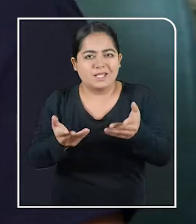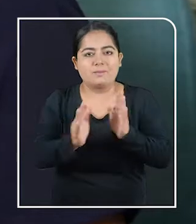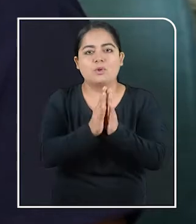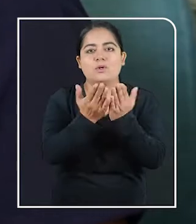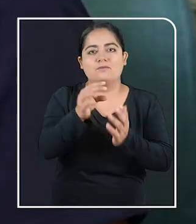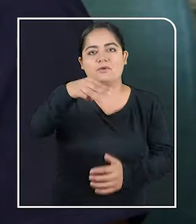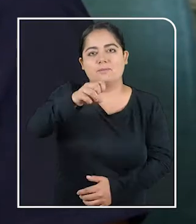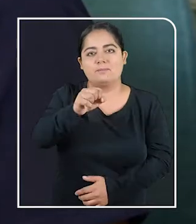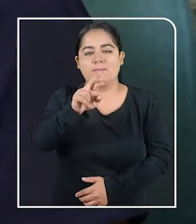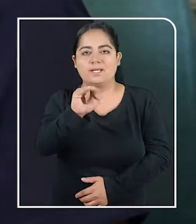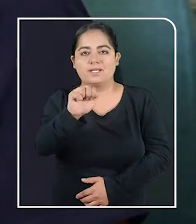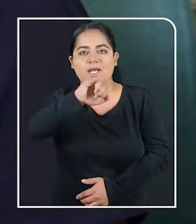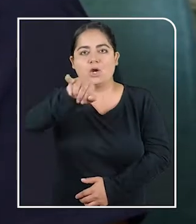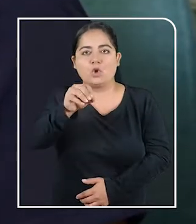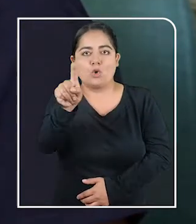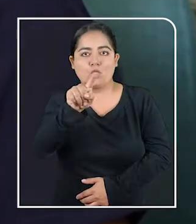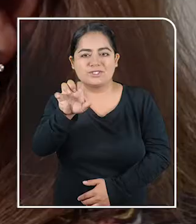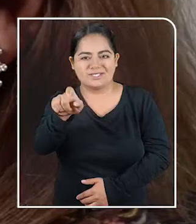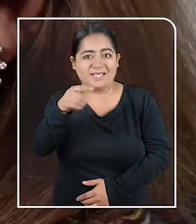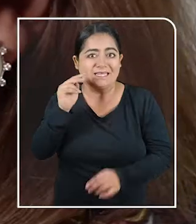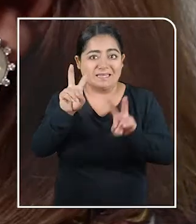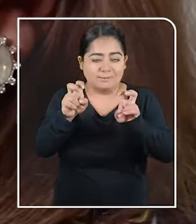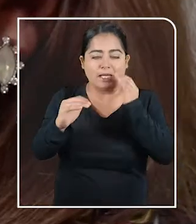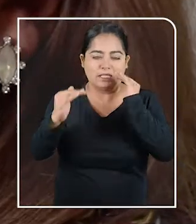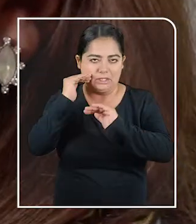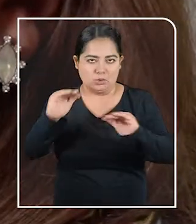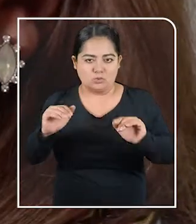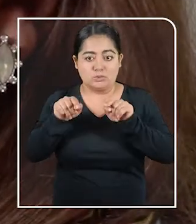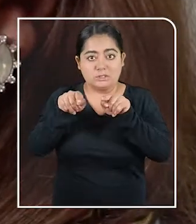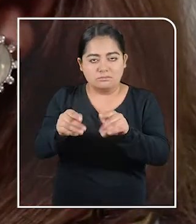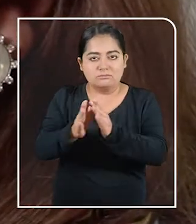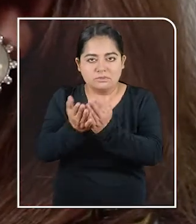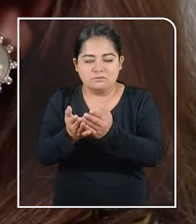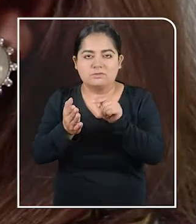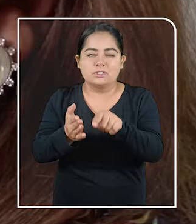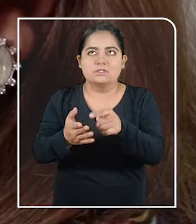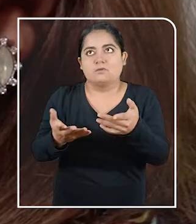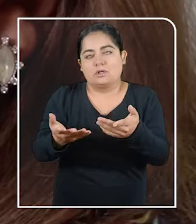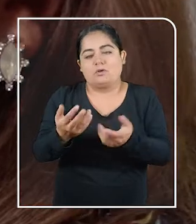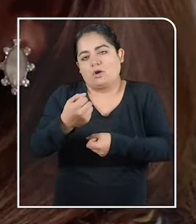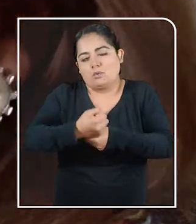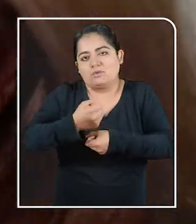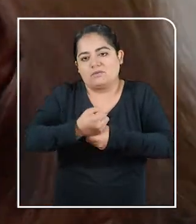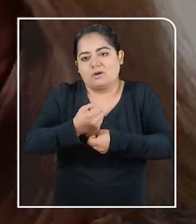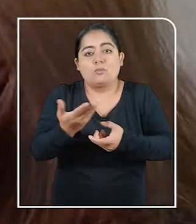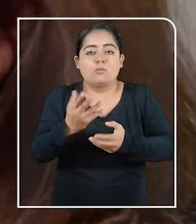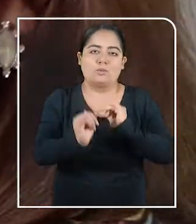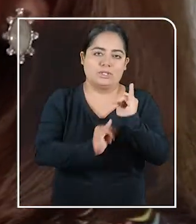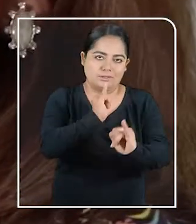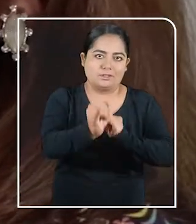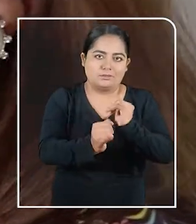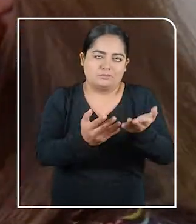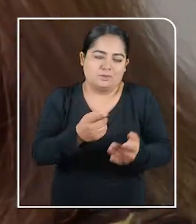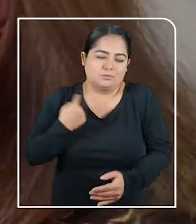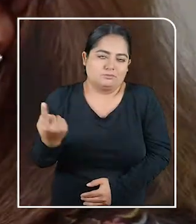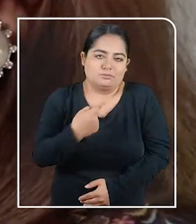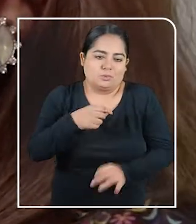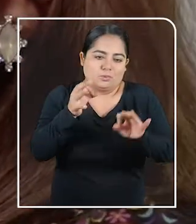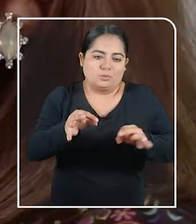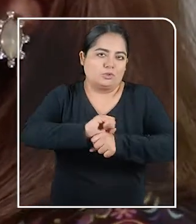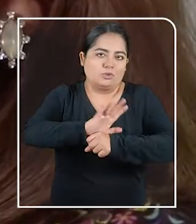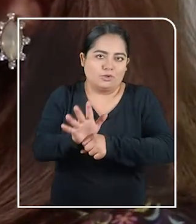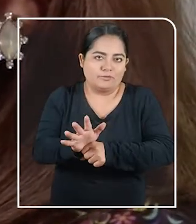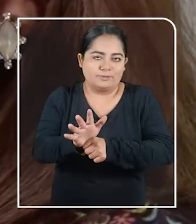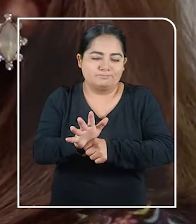el libro de María José Ferrada, Niños. Obviamente que fue un trabajo online, estábamos en